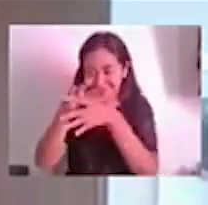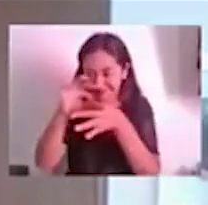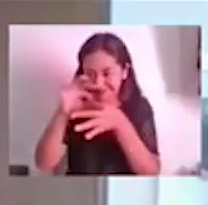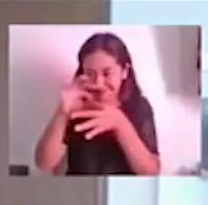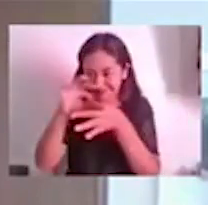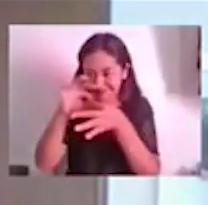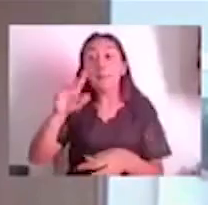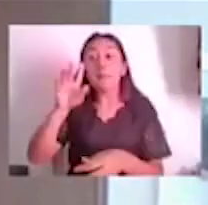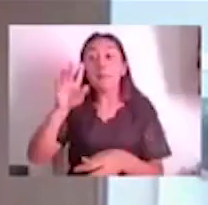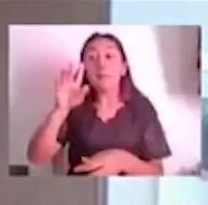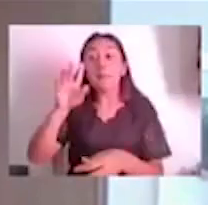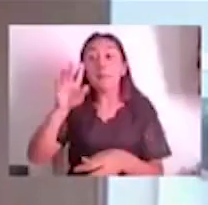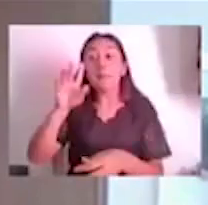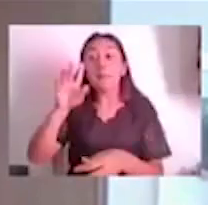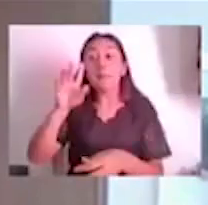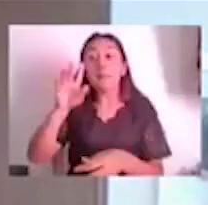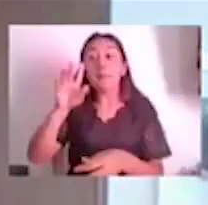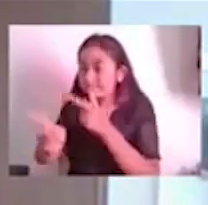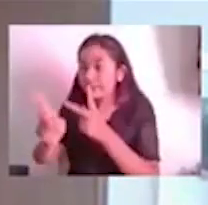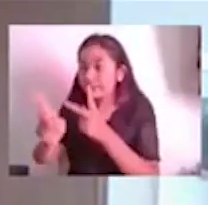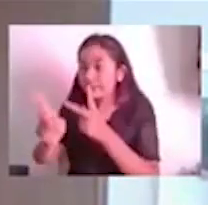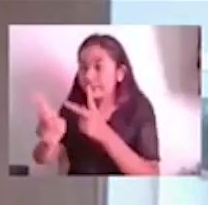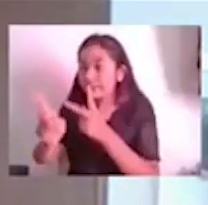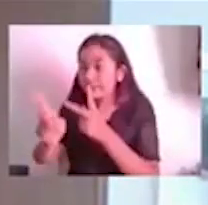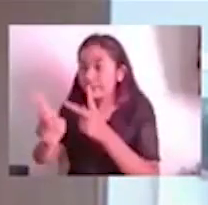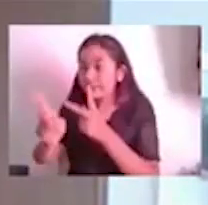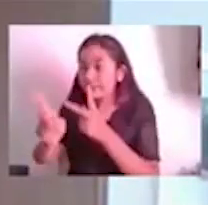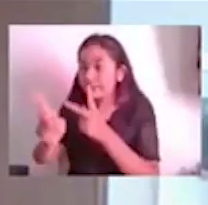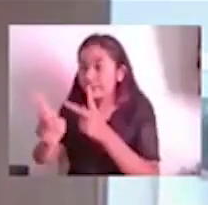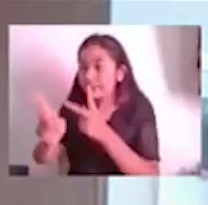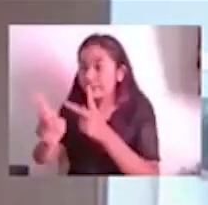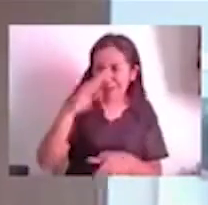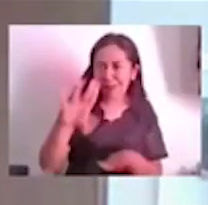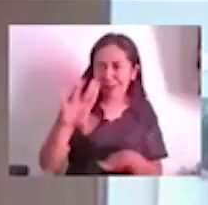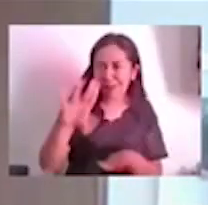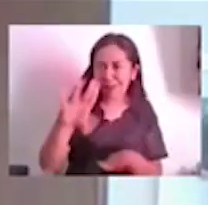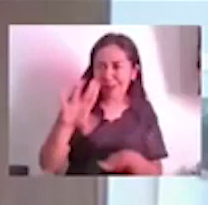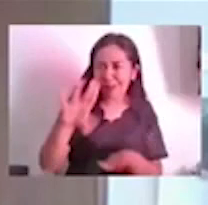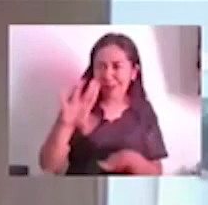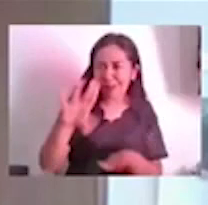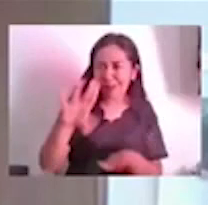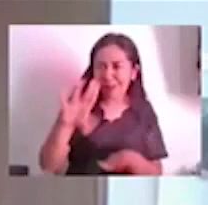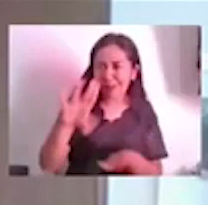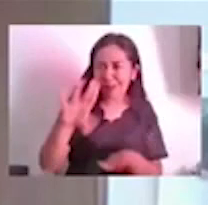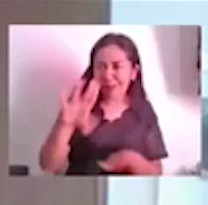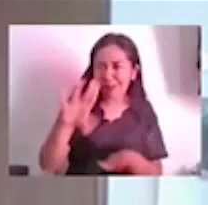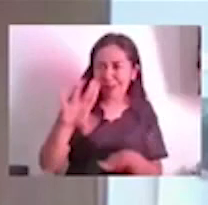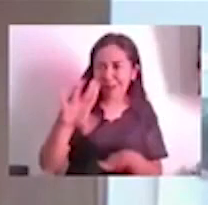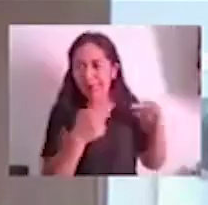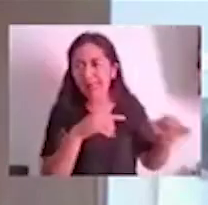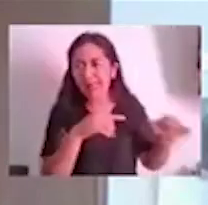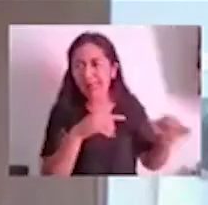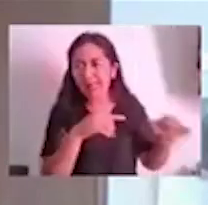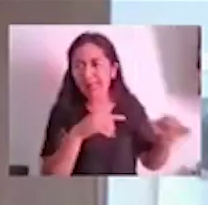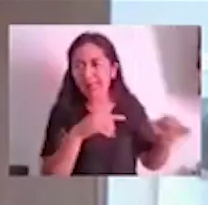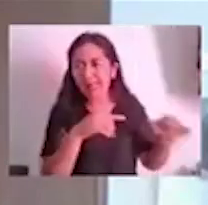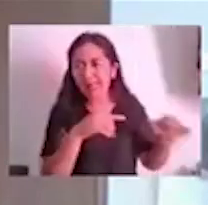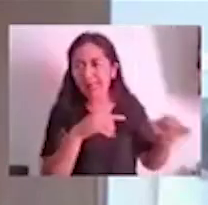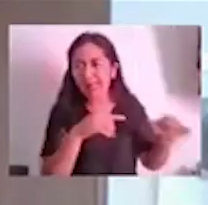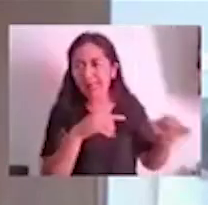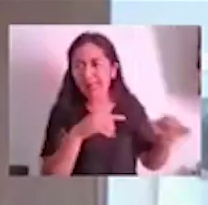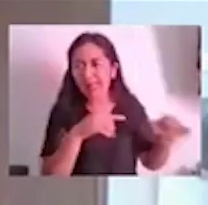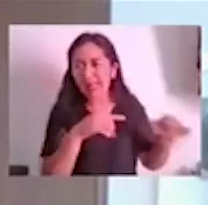entrevista y esta charla con Ana, porque ya sabemos un poco cómo estaba la situación, quiénes eran los aliados, quiénes eran los rivales, y cómo